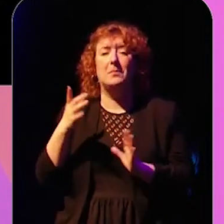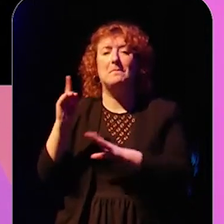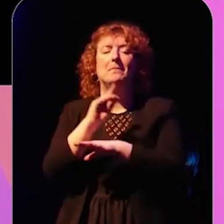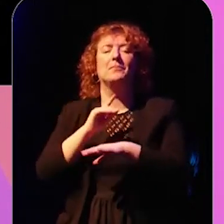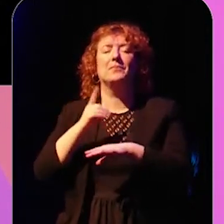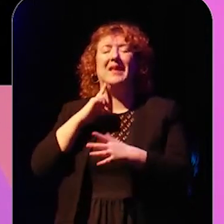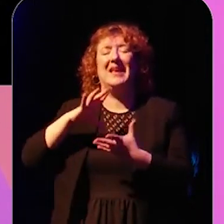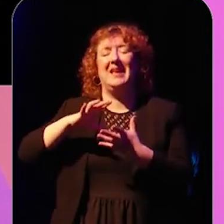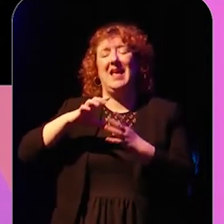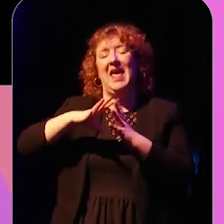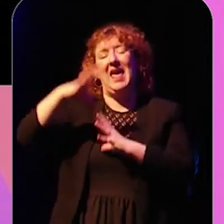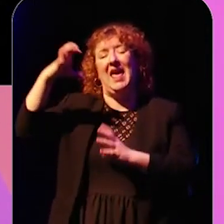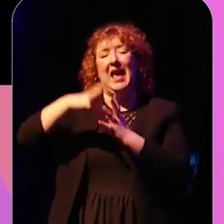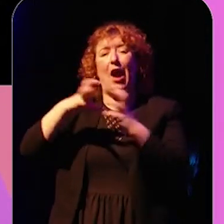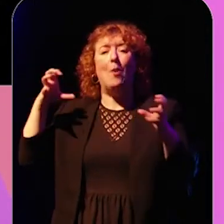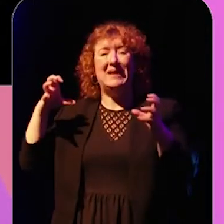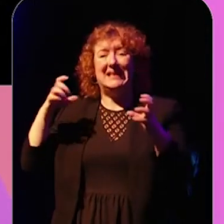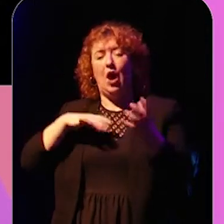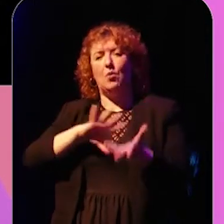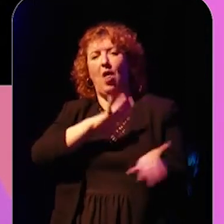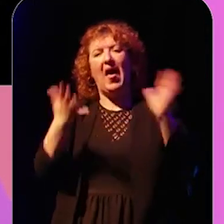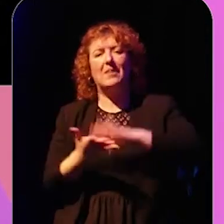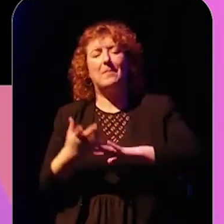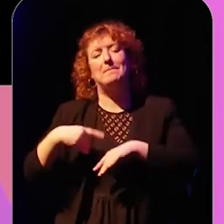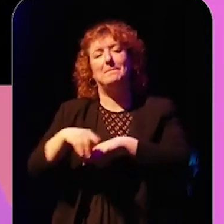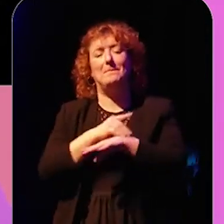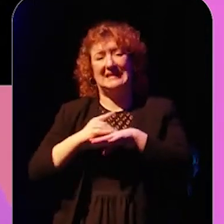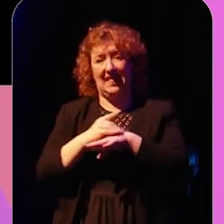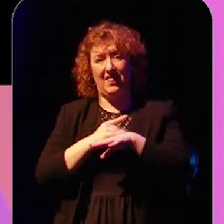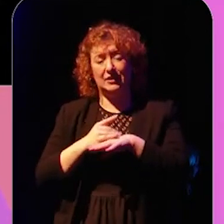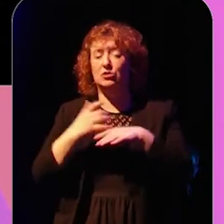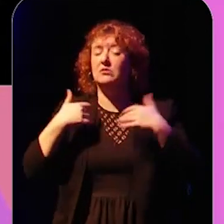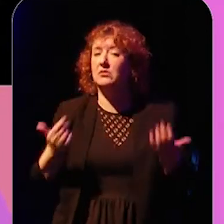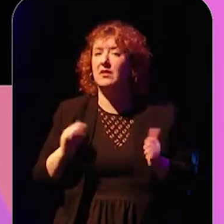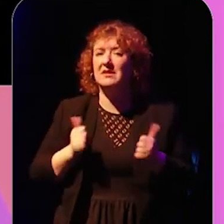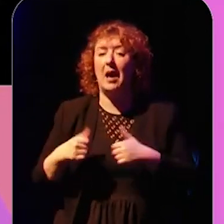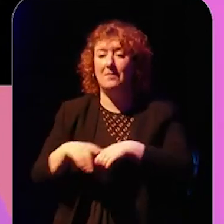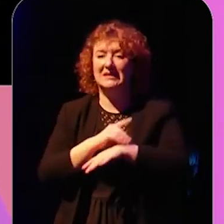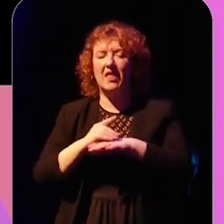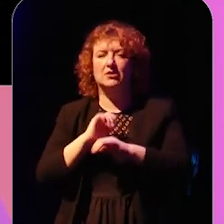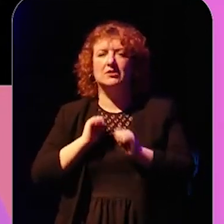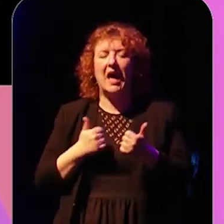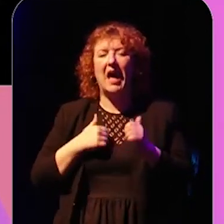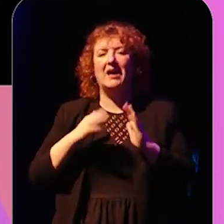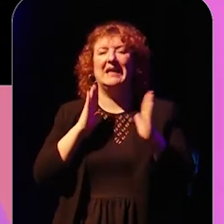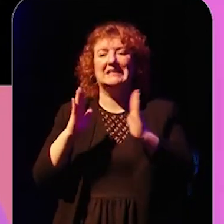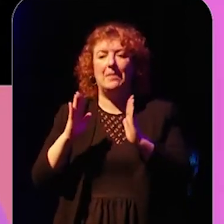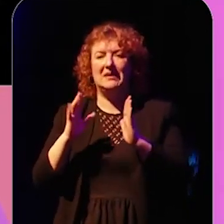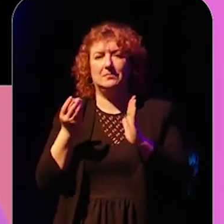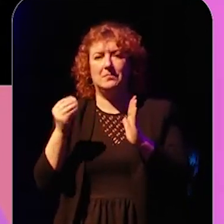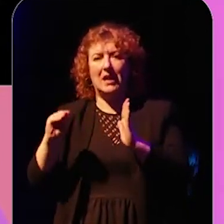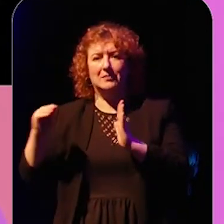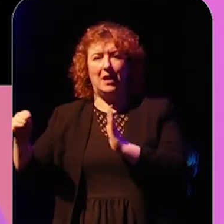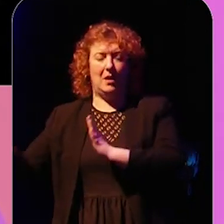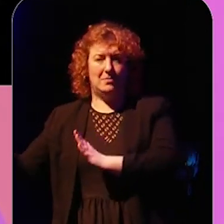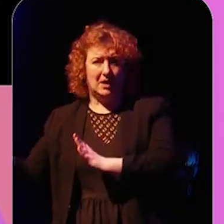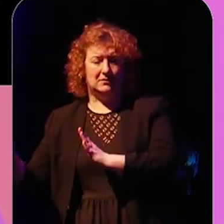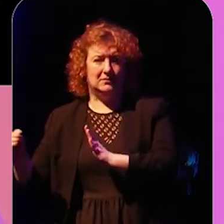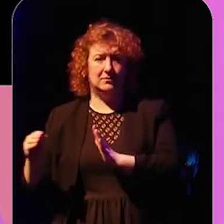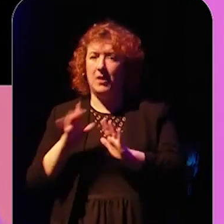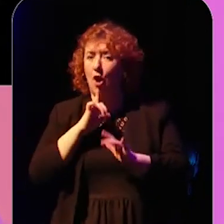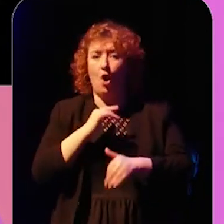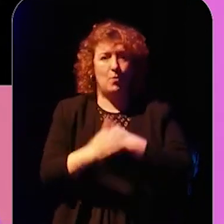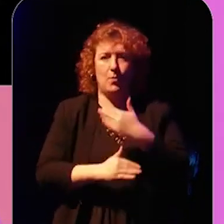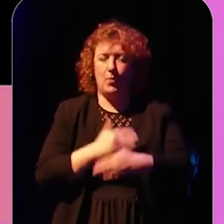de datos. Una vez que teníamos esas bases de datos, íbamos tirando de ellas para el resto de etapas del proyecto, pero todavía no teníamos